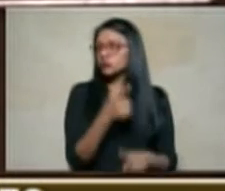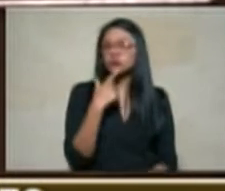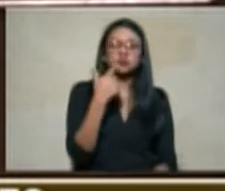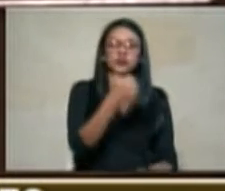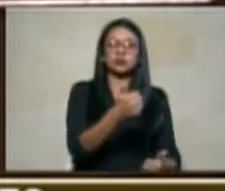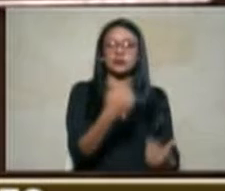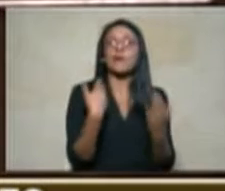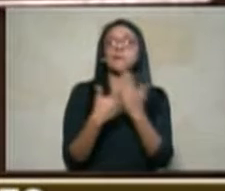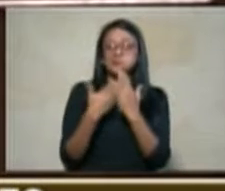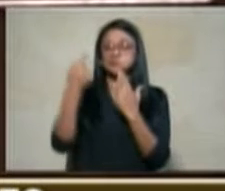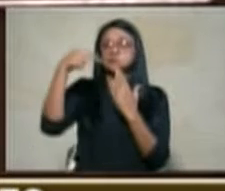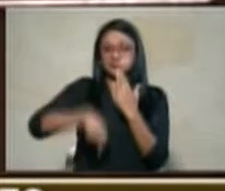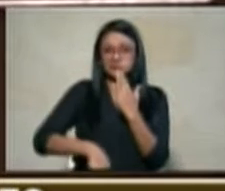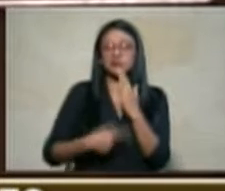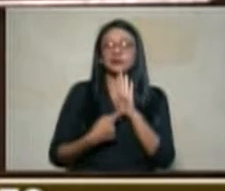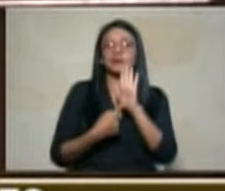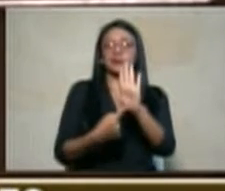presenté aquí.